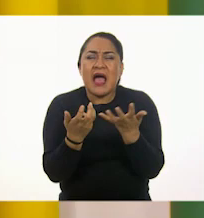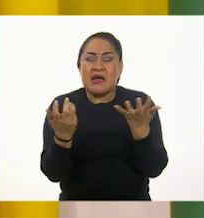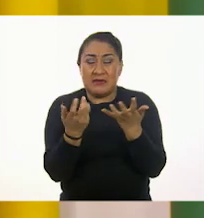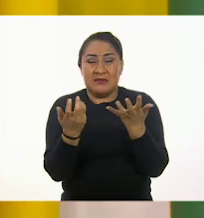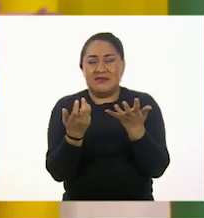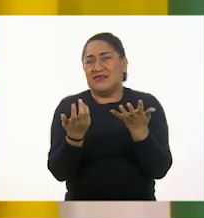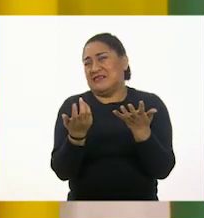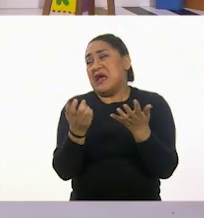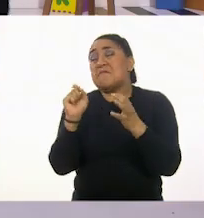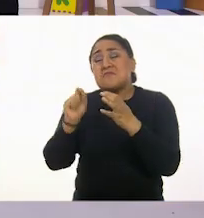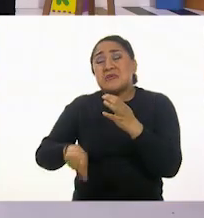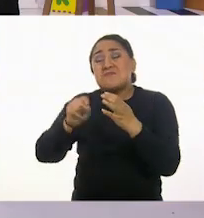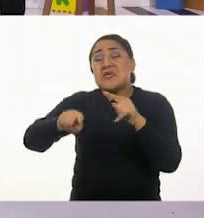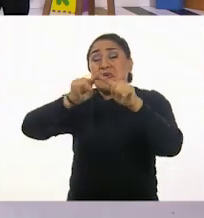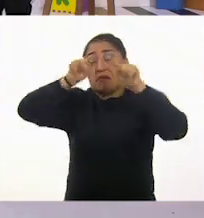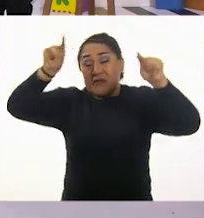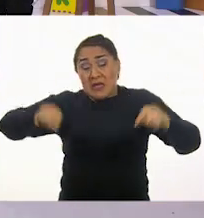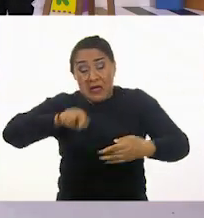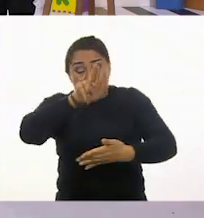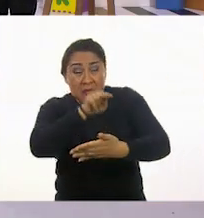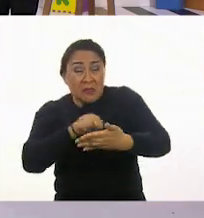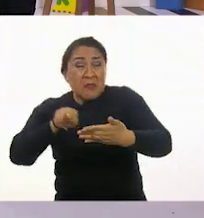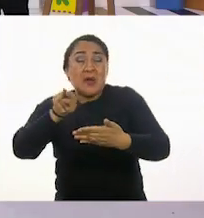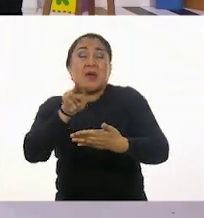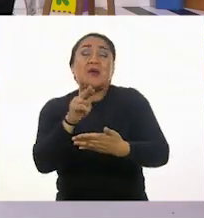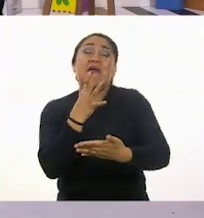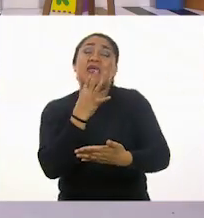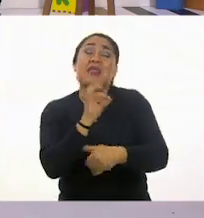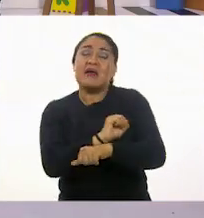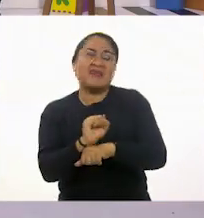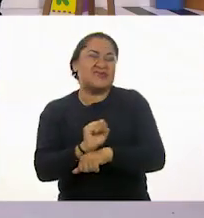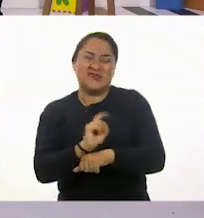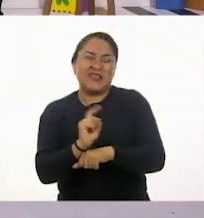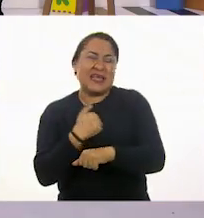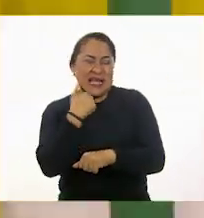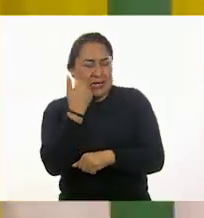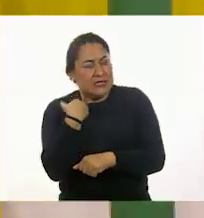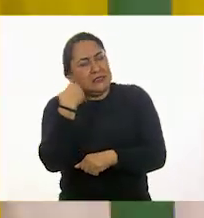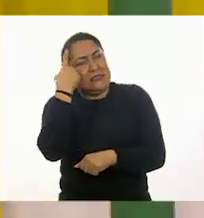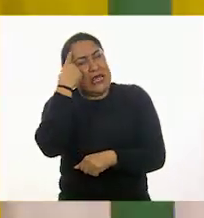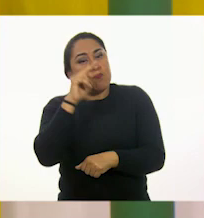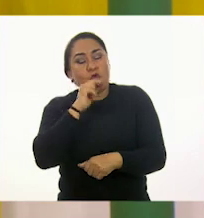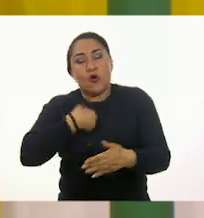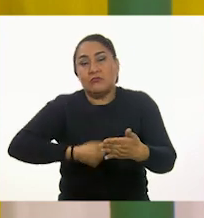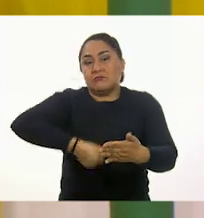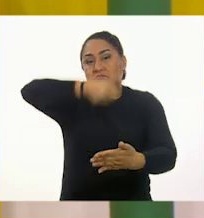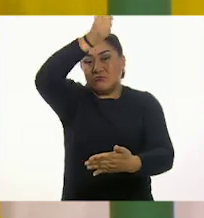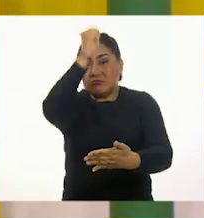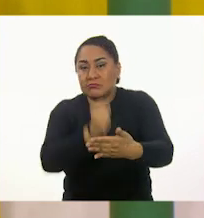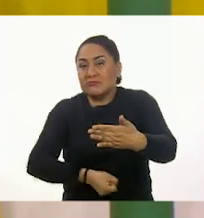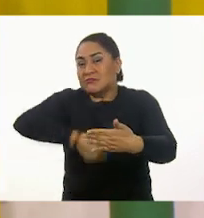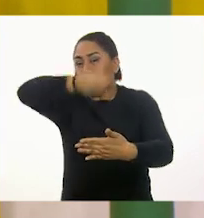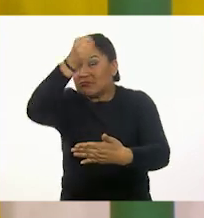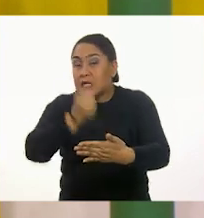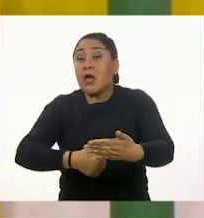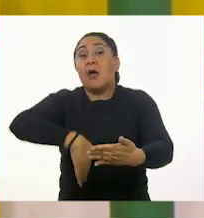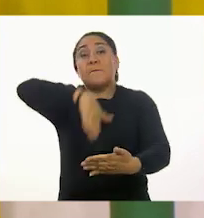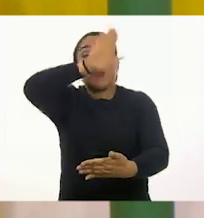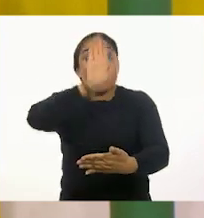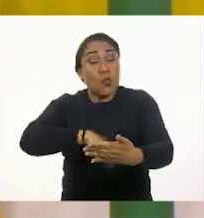el caballete y los pinceles. Empecé a utilizar los rodillos,